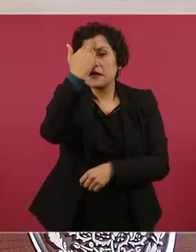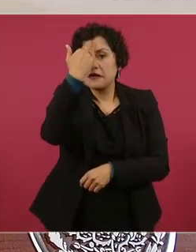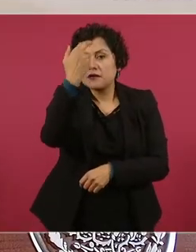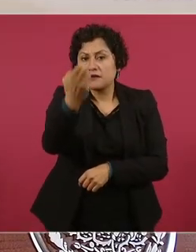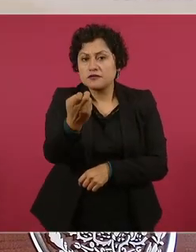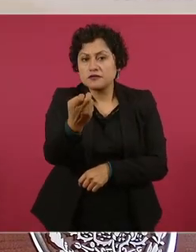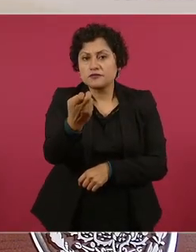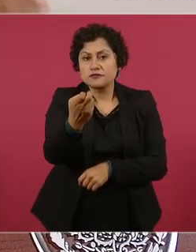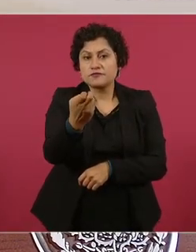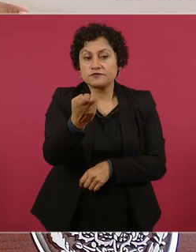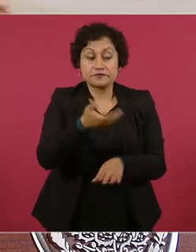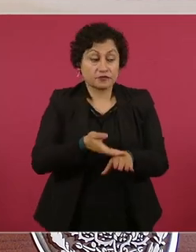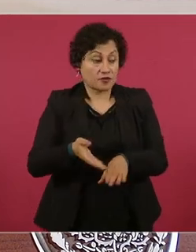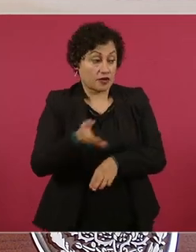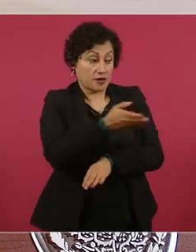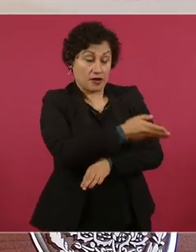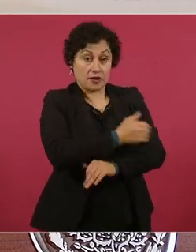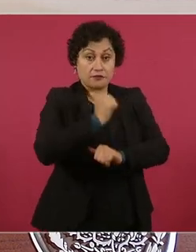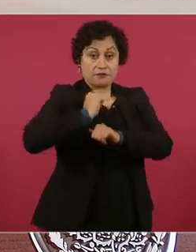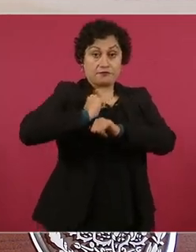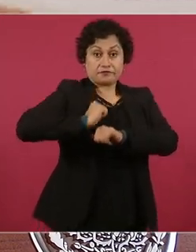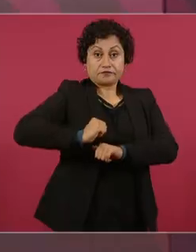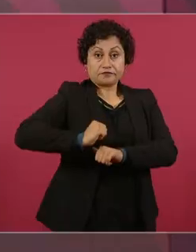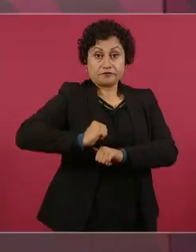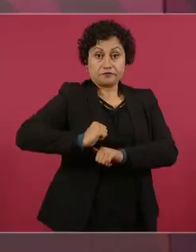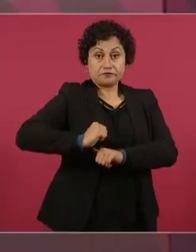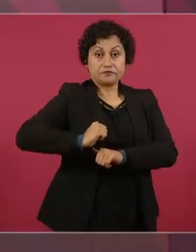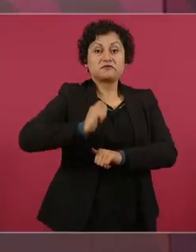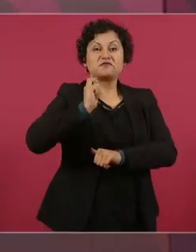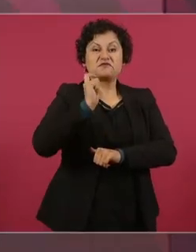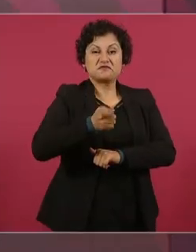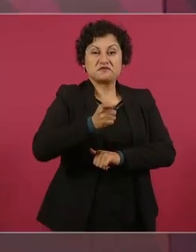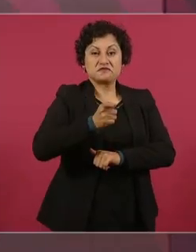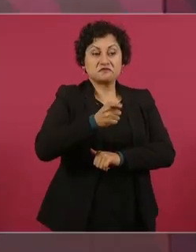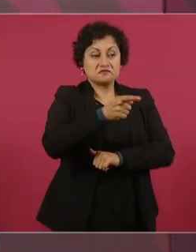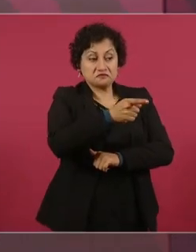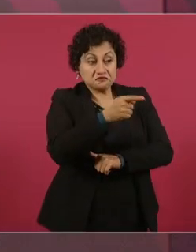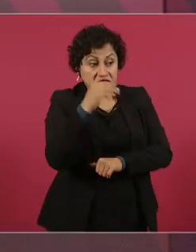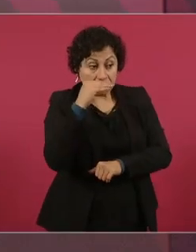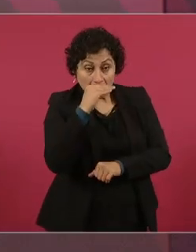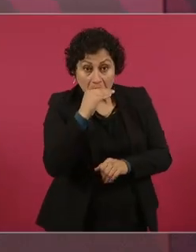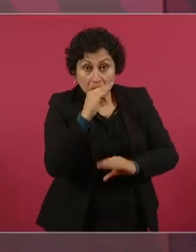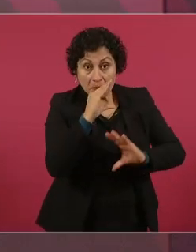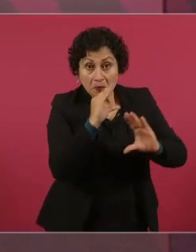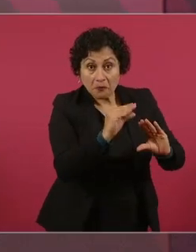estudiara pagara colegiatura,